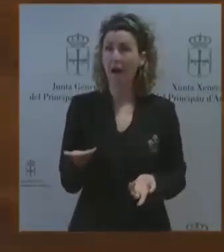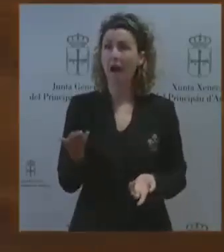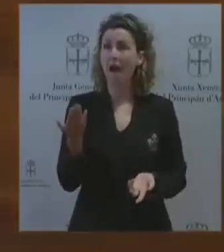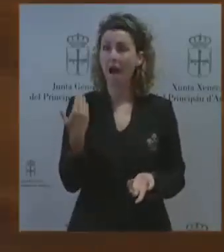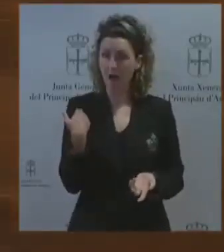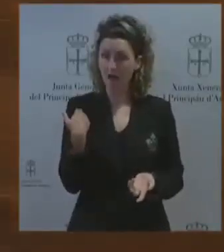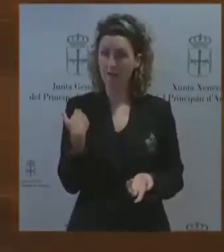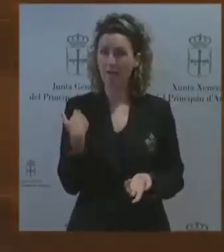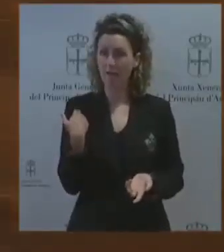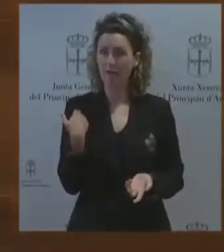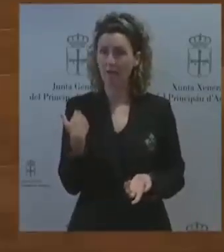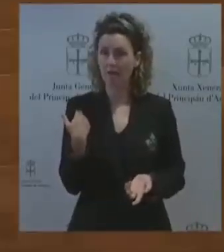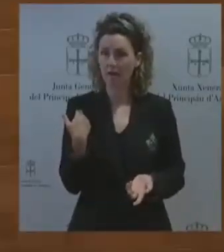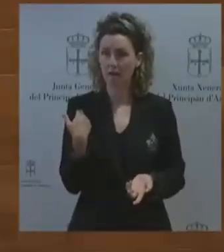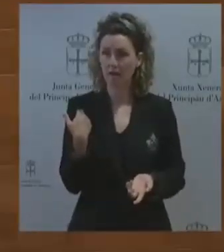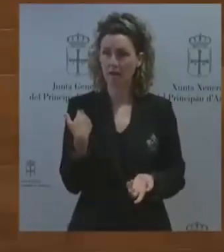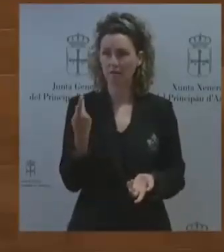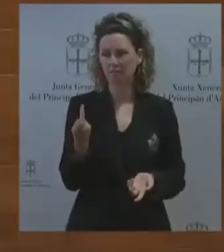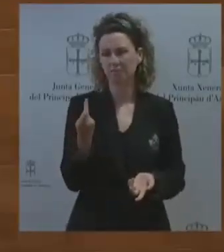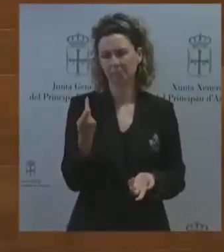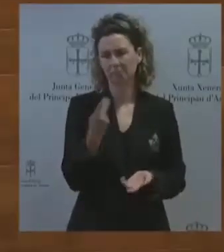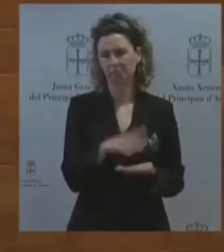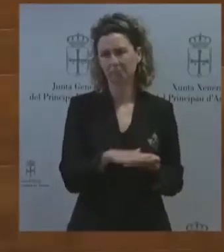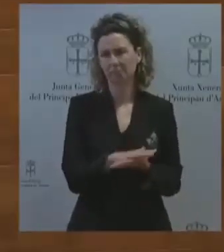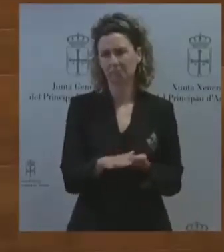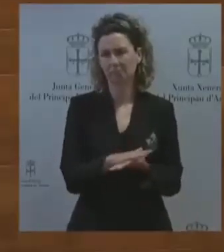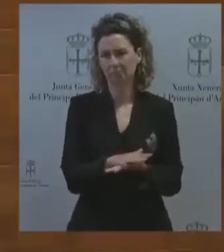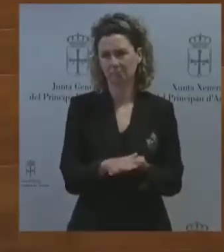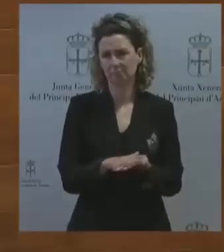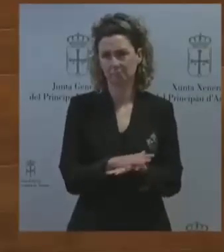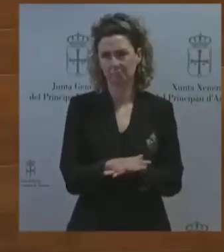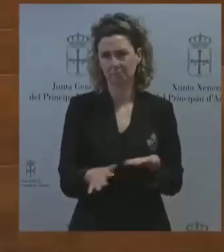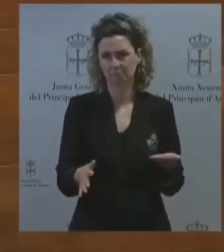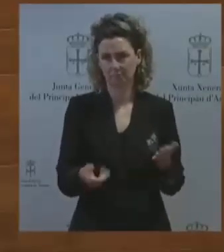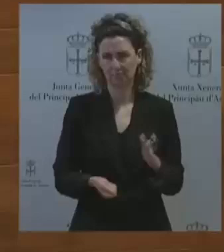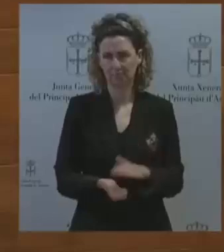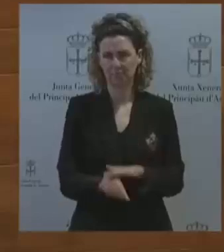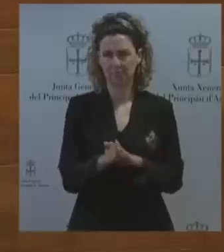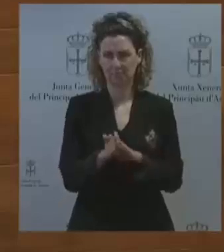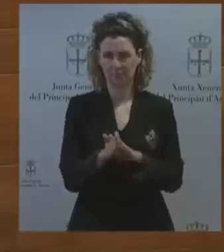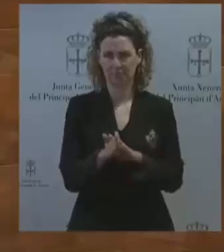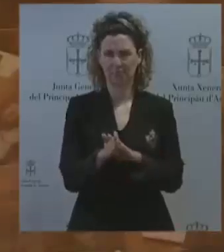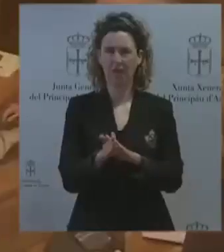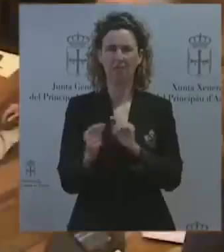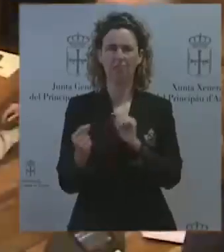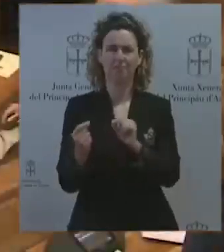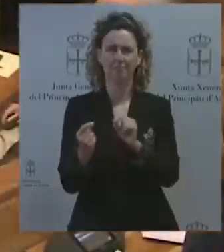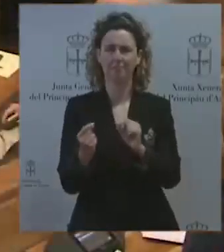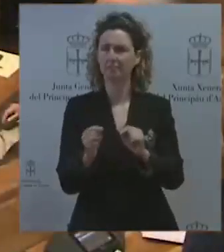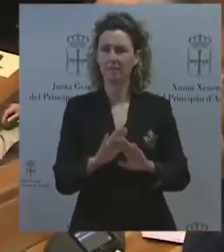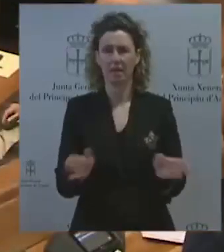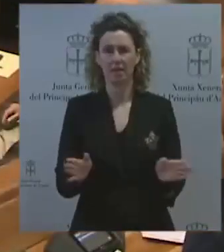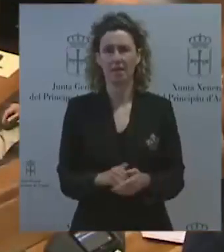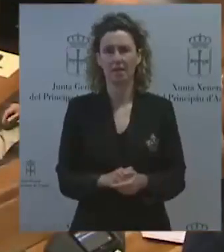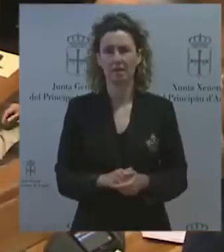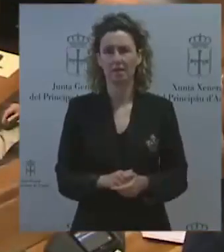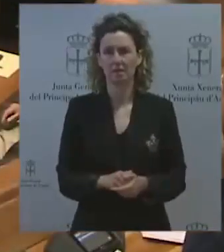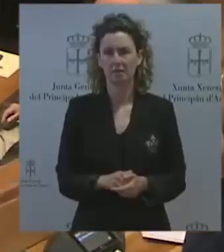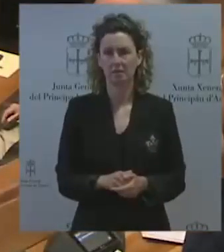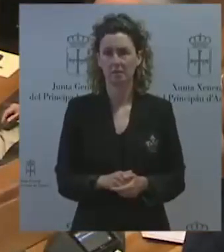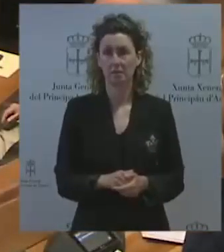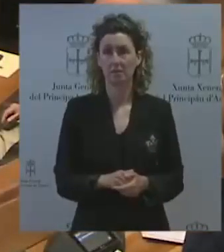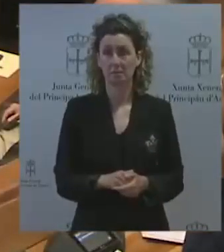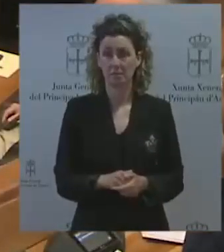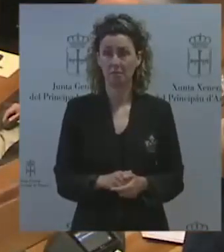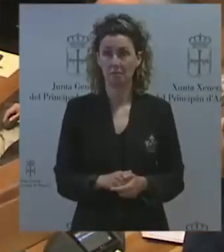señora portavoz, continúe con el discurso y dejen de interpelar con esta frecuencia porque se está provocando algo innecesario.